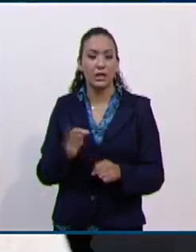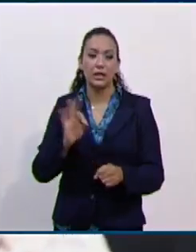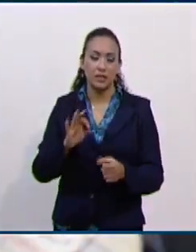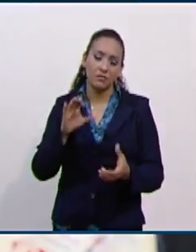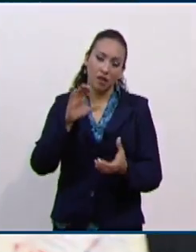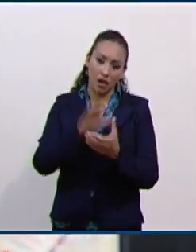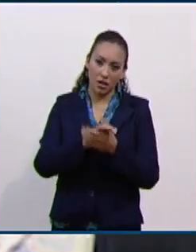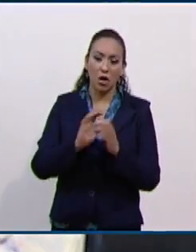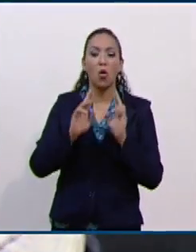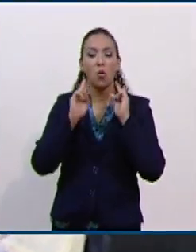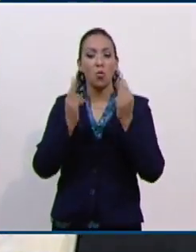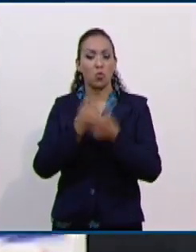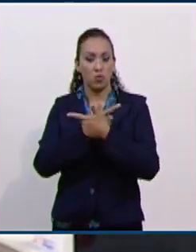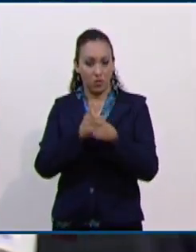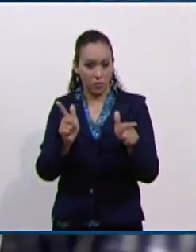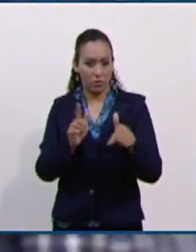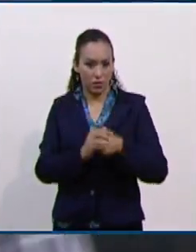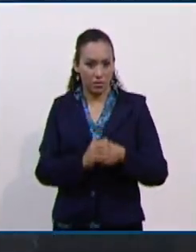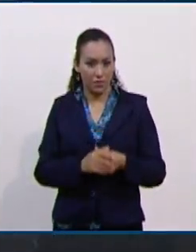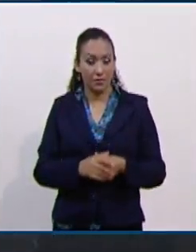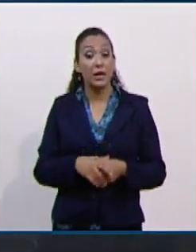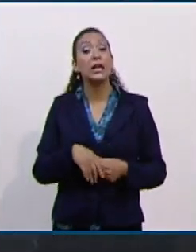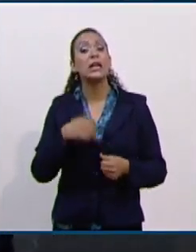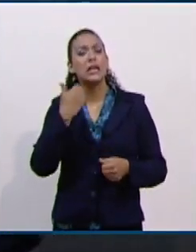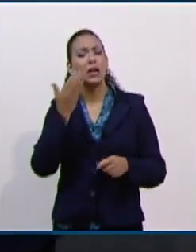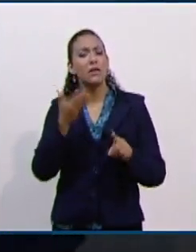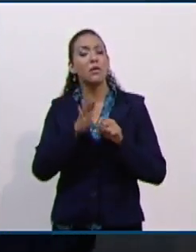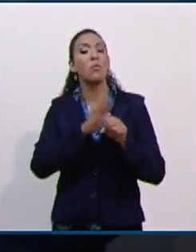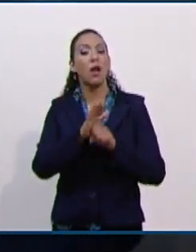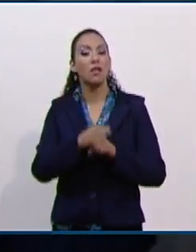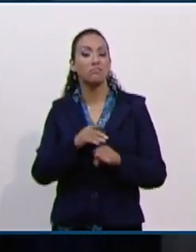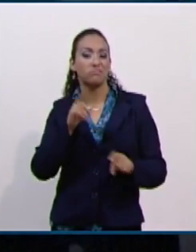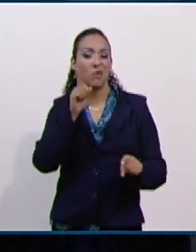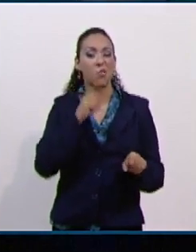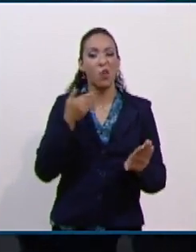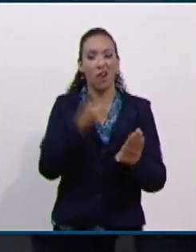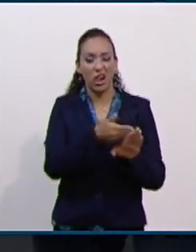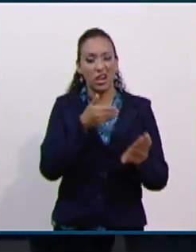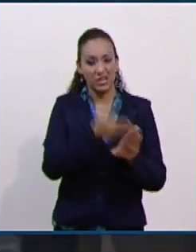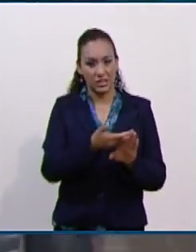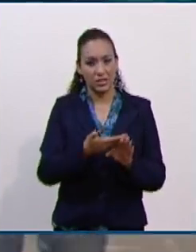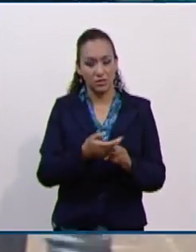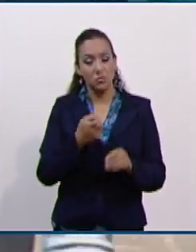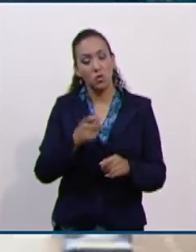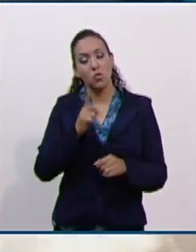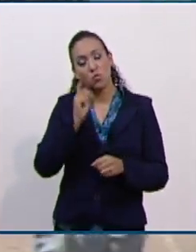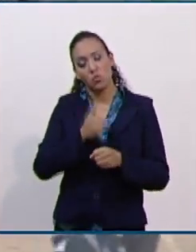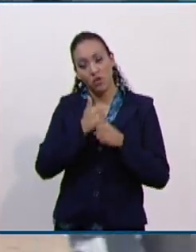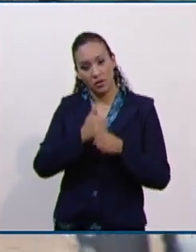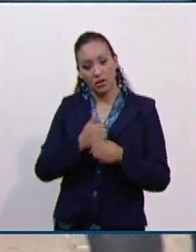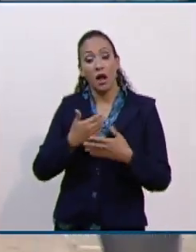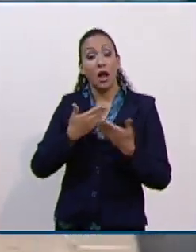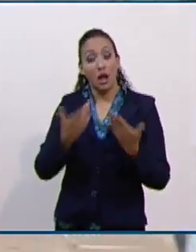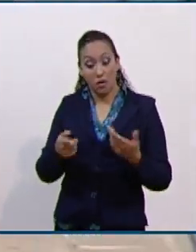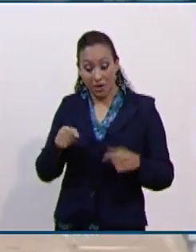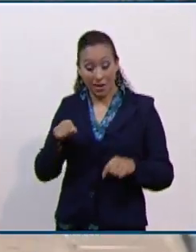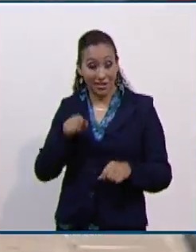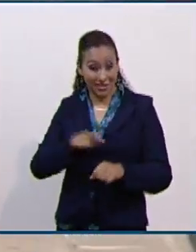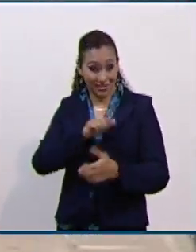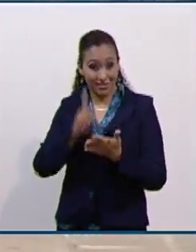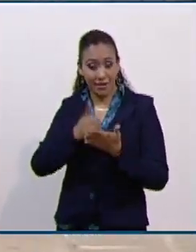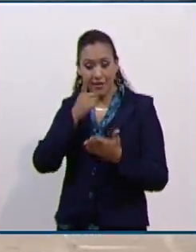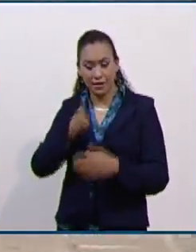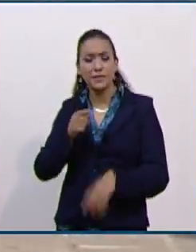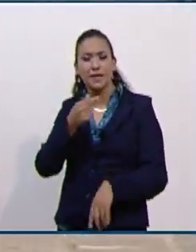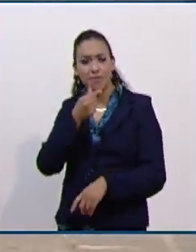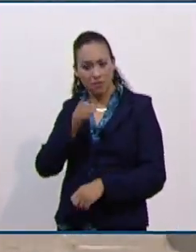matrimonio, concubinato o de hecho. Dicha determinación, señaló el máximo tribunal, no desprotege a niñas, niños y adolescentes que